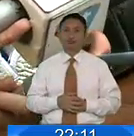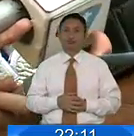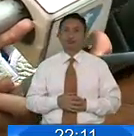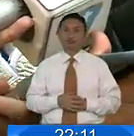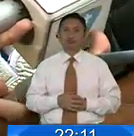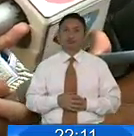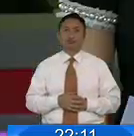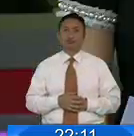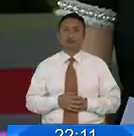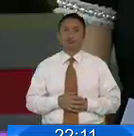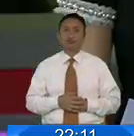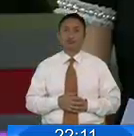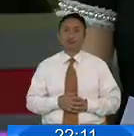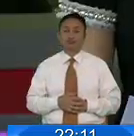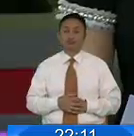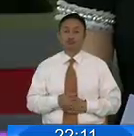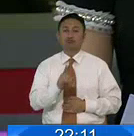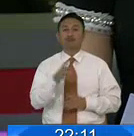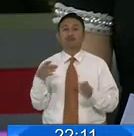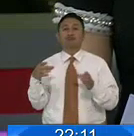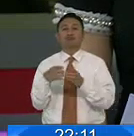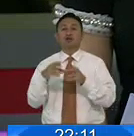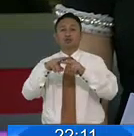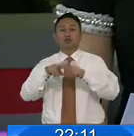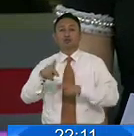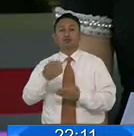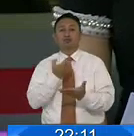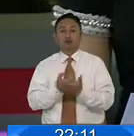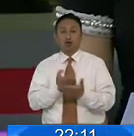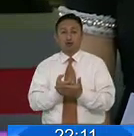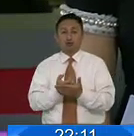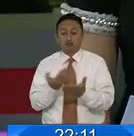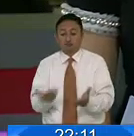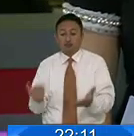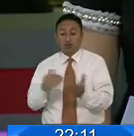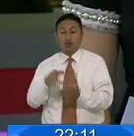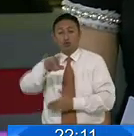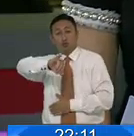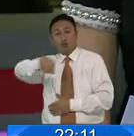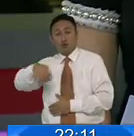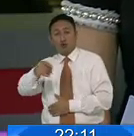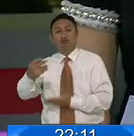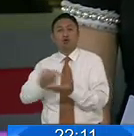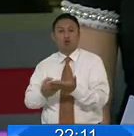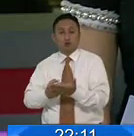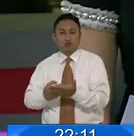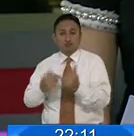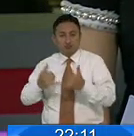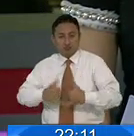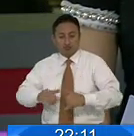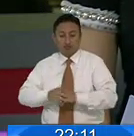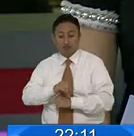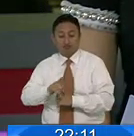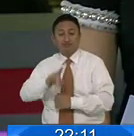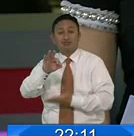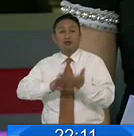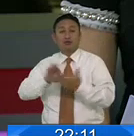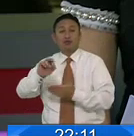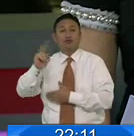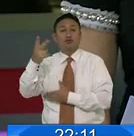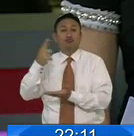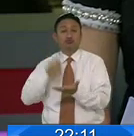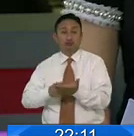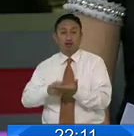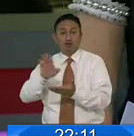bastante la comisión de régimen económico reinstalar a este jueves la sesión donde se espera aprobar el informe para el segundo debate del